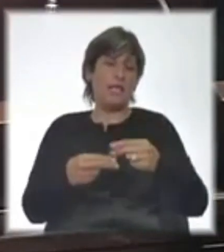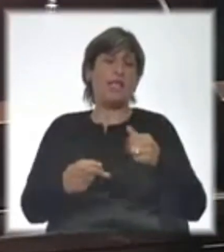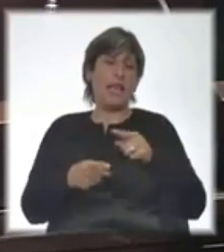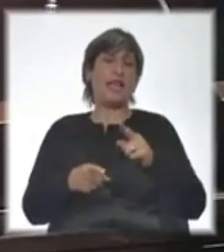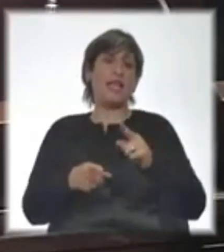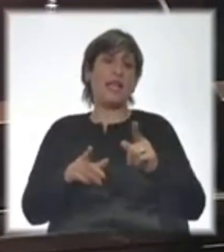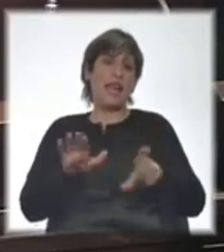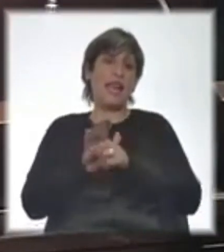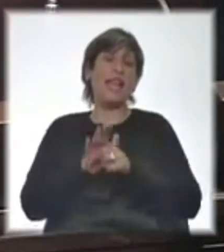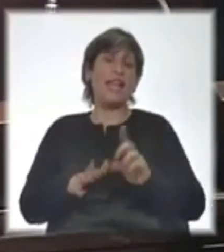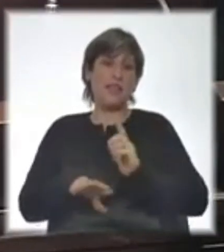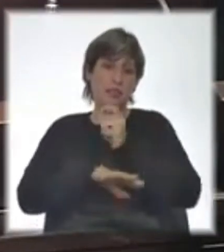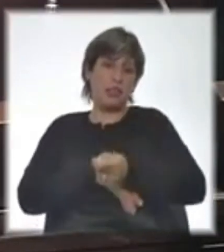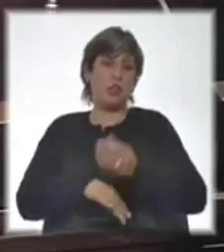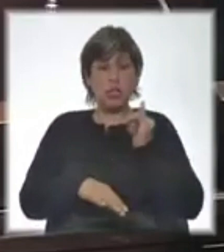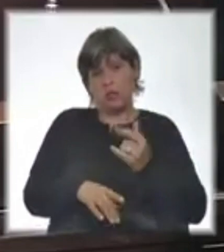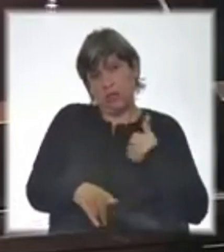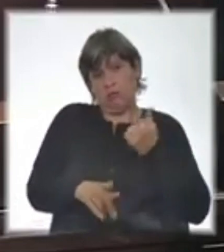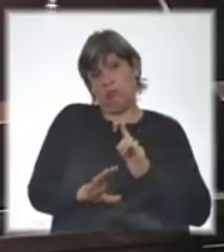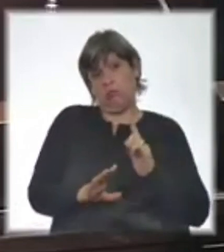mí no me avergüenza, estaré equivocado.